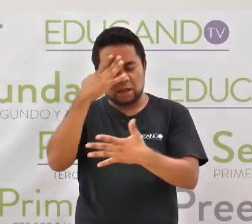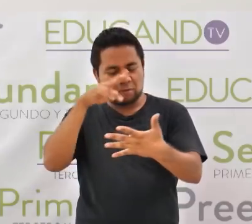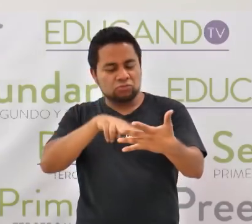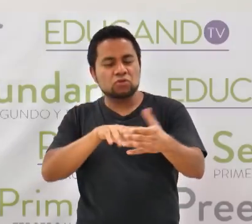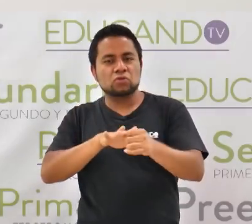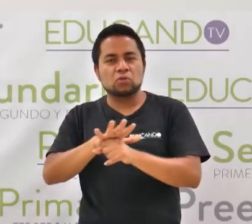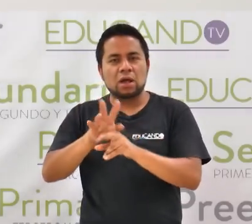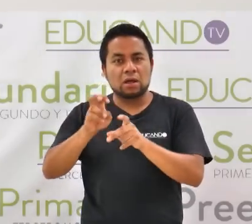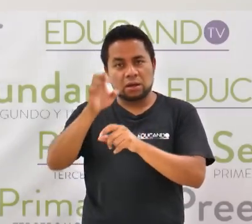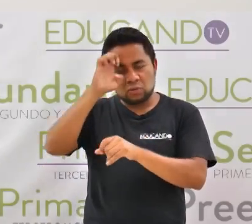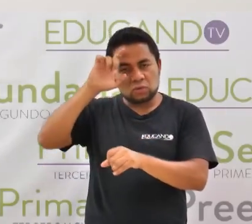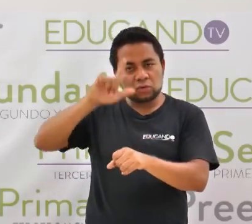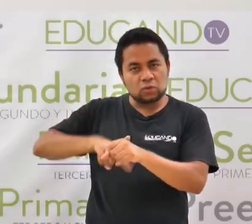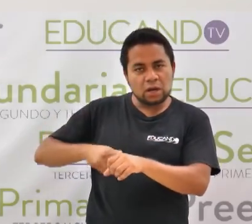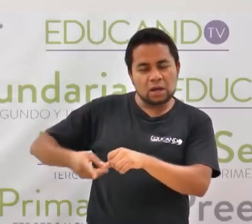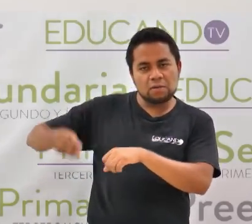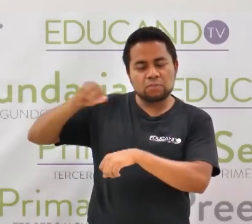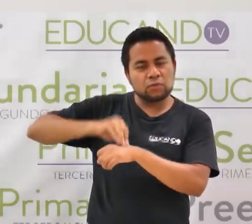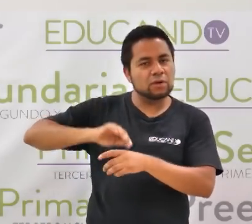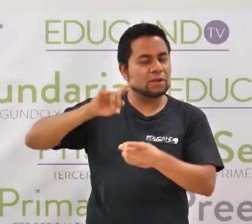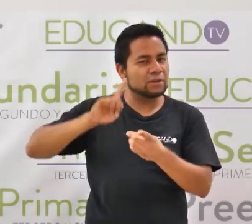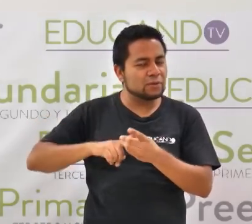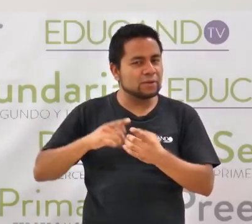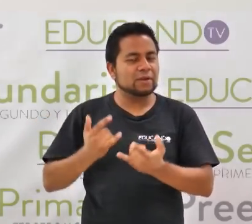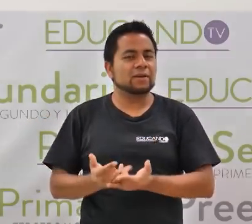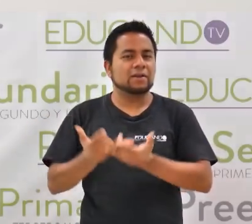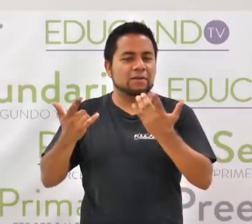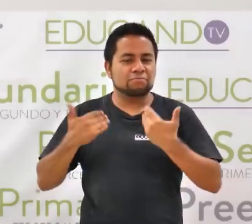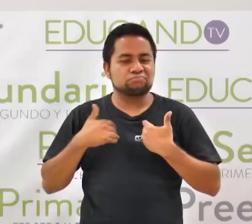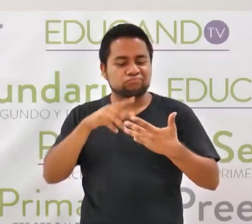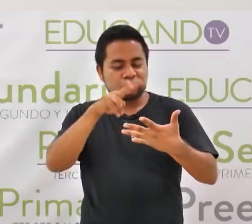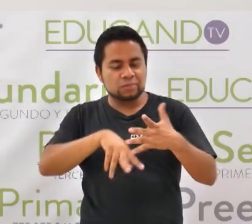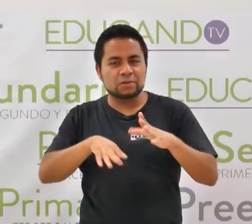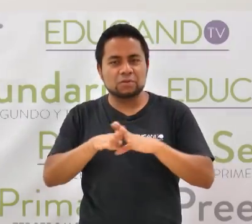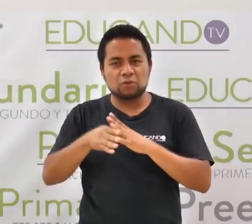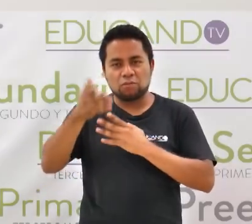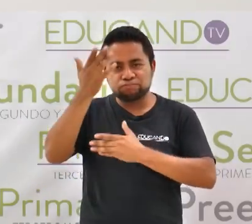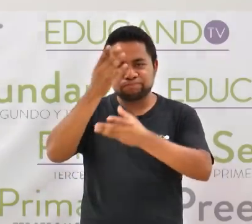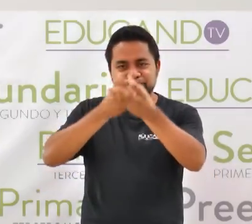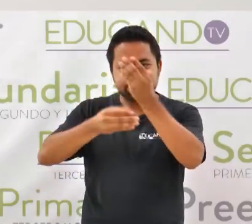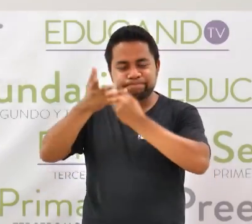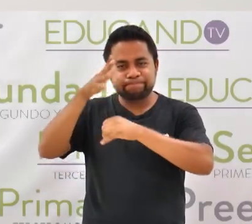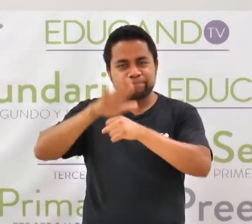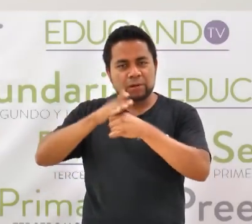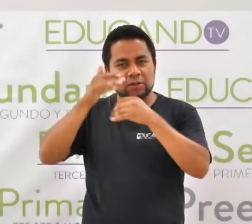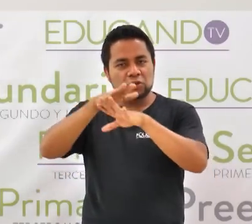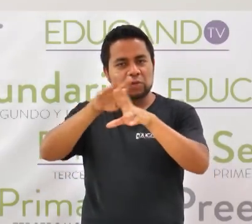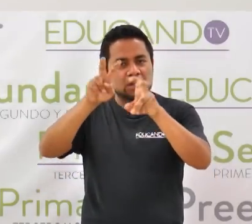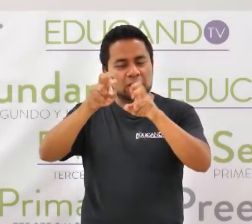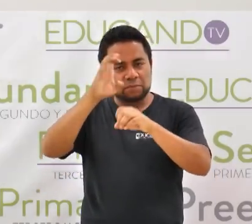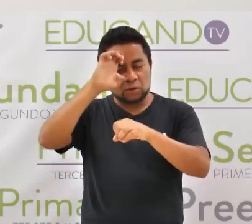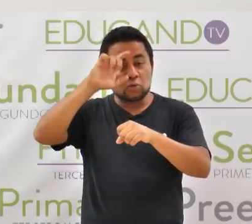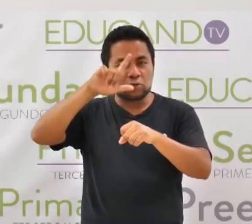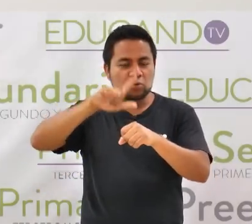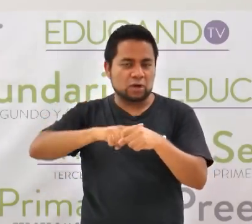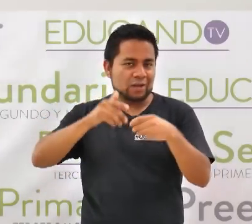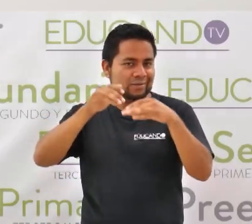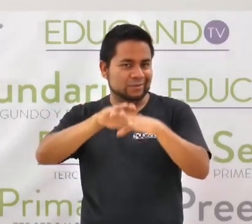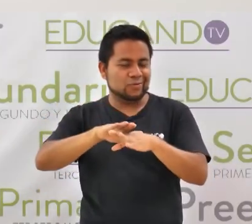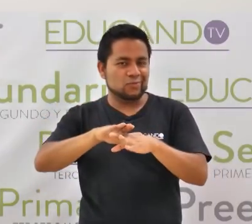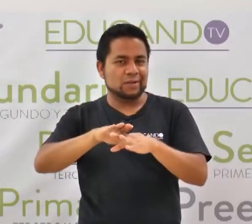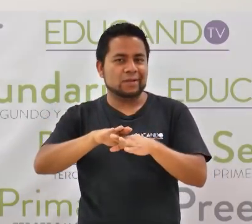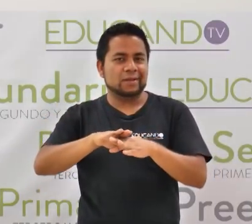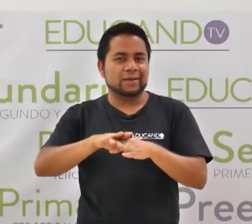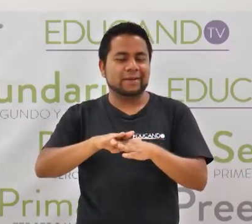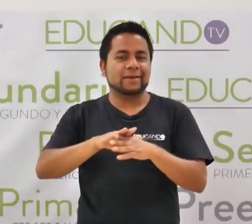del contexto cultural en donde se está desarrollando la historieta, y eso enriquece nuestros saberes y enriquece nuestro bagaje